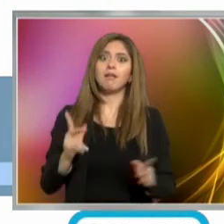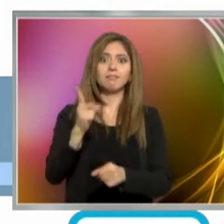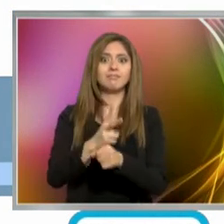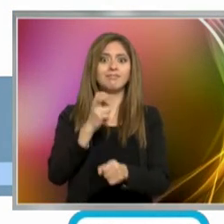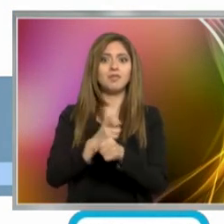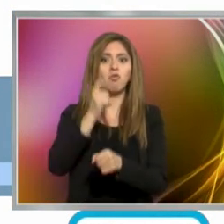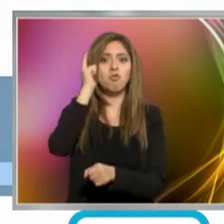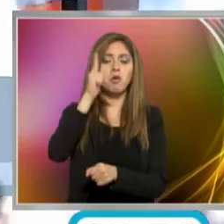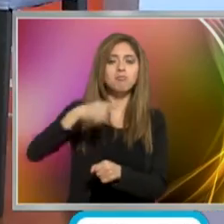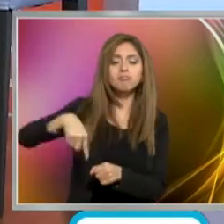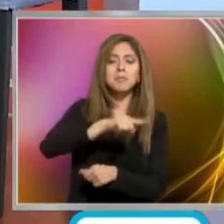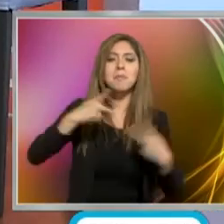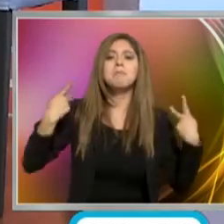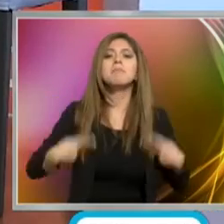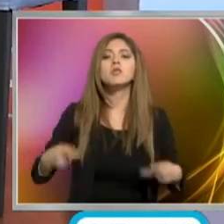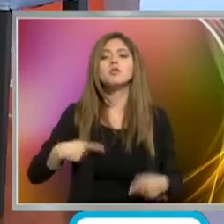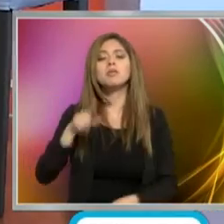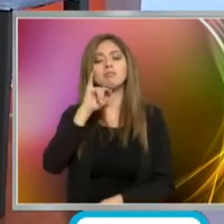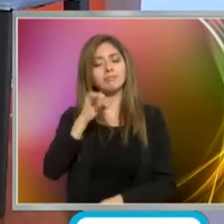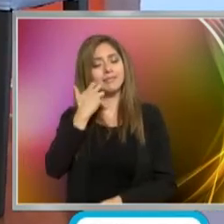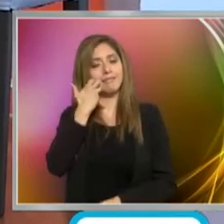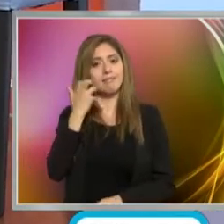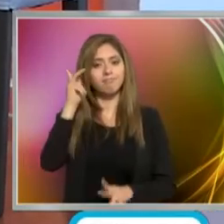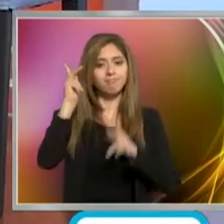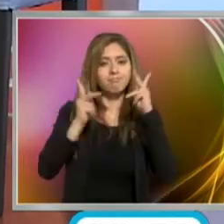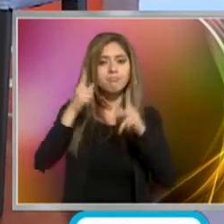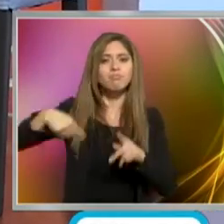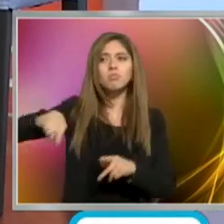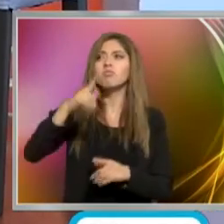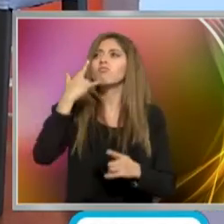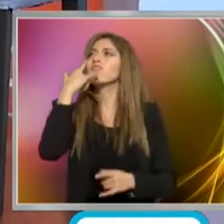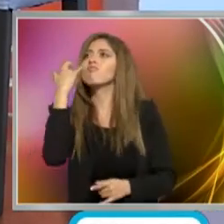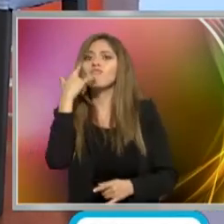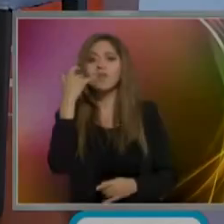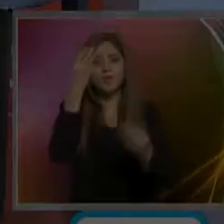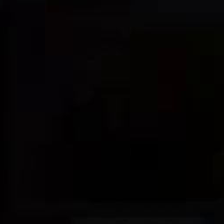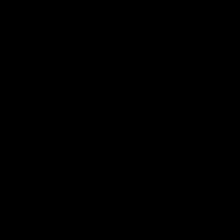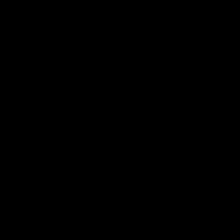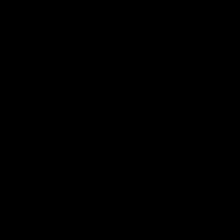Esperamos que todos en casa pues se animen a disfrutar un poco más del arte. Muchísimas gracias, Carlos.